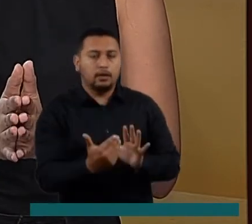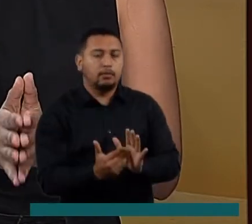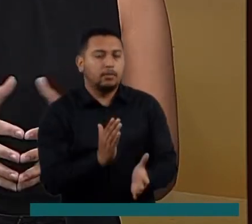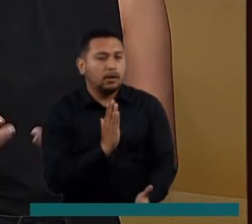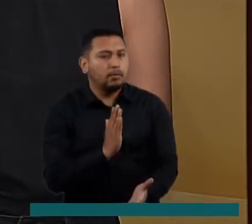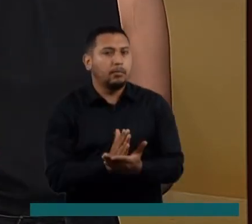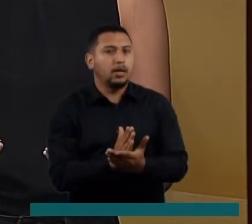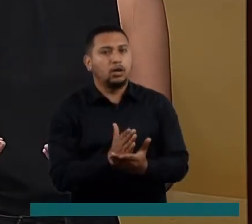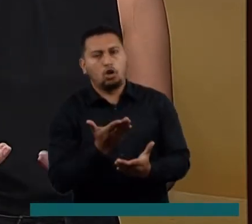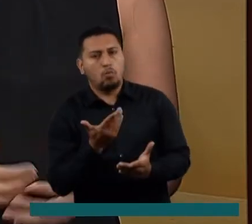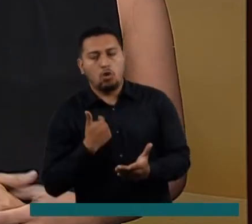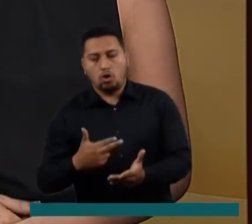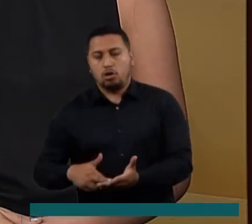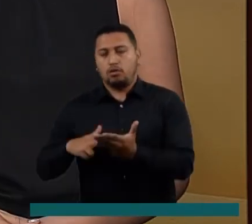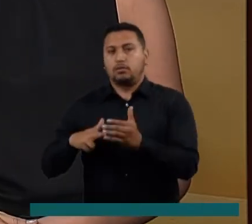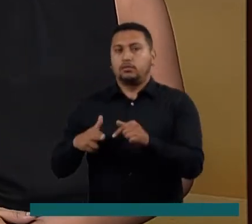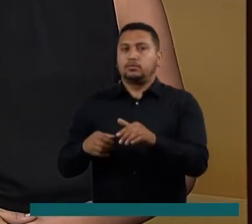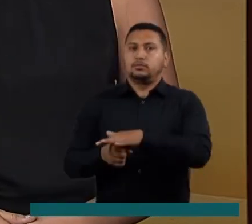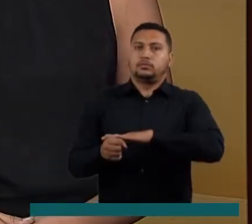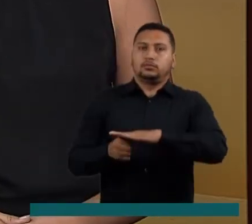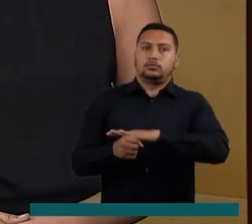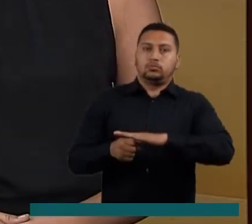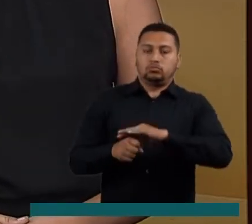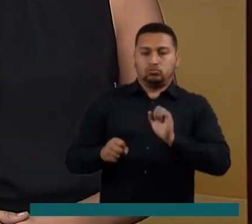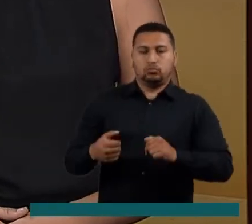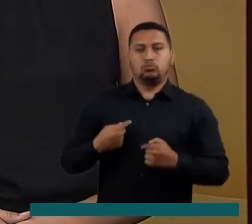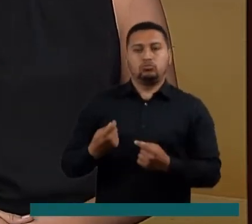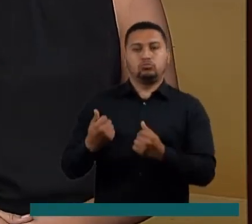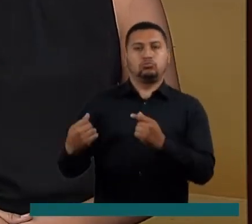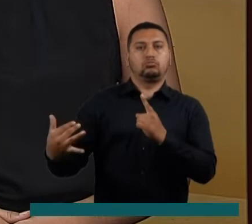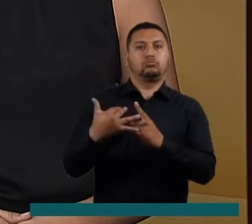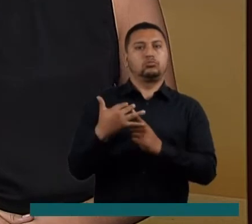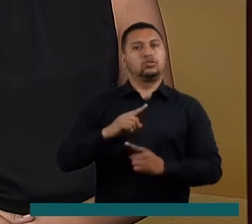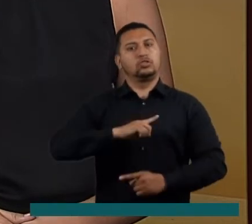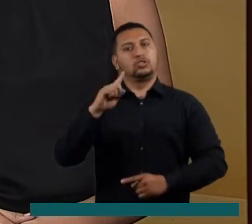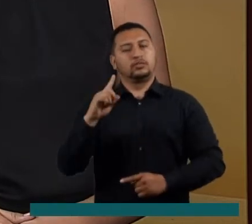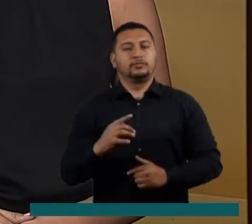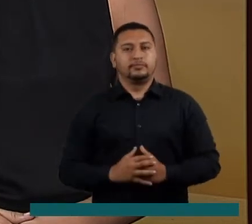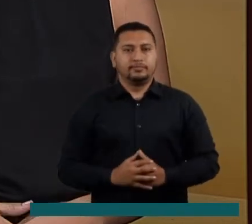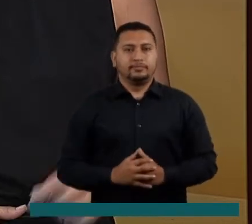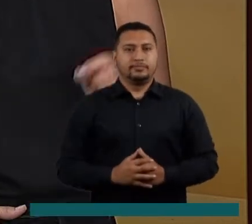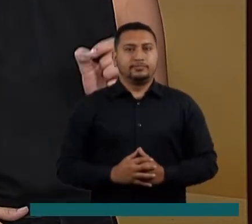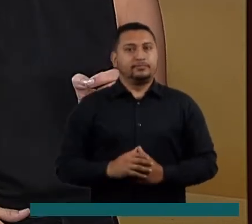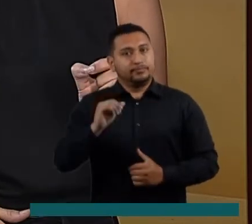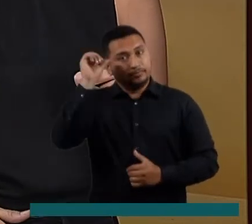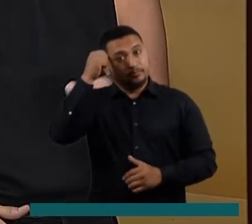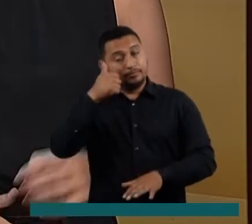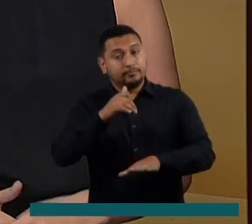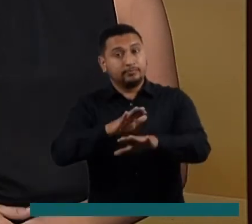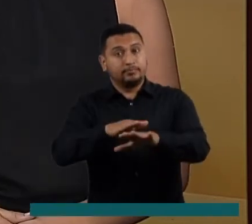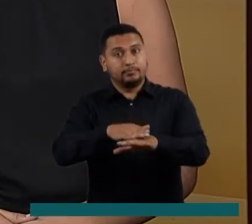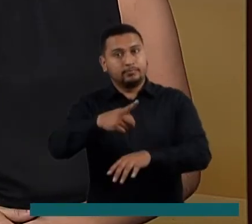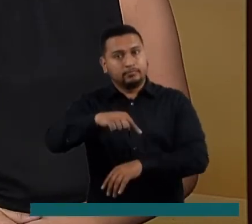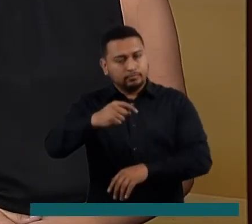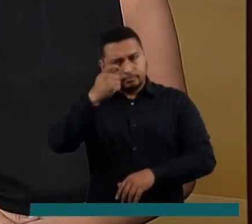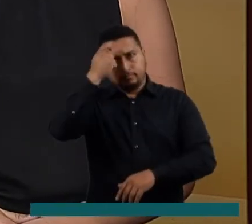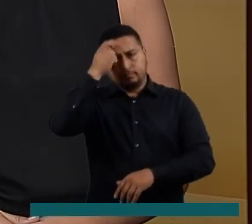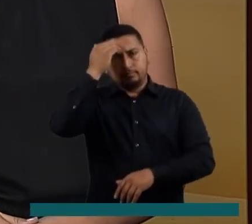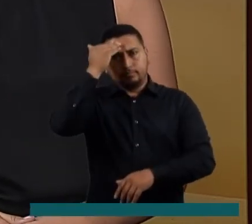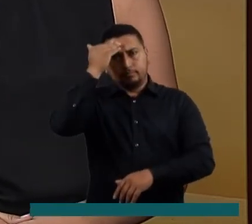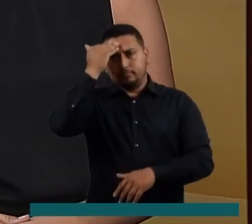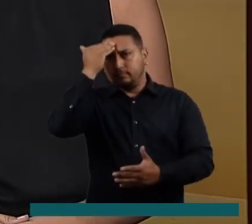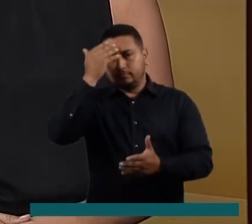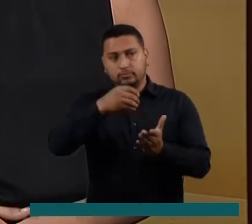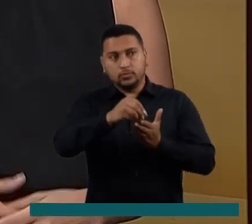esta, tengamos cómo reponernos a la situación y nuestras finanzas no se vean seriamente afectadas. Recuerde siempre tener presente a la hora